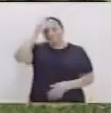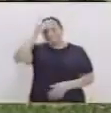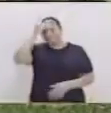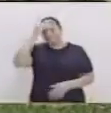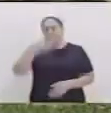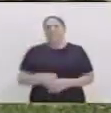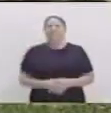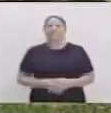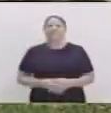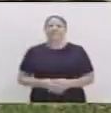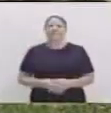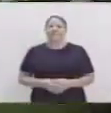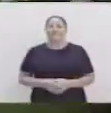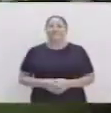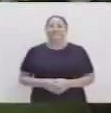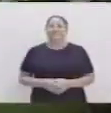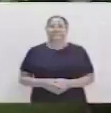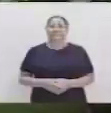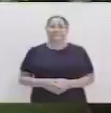aprender,